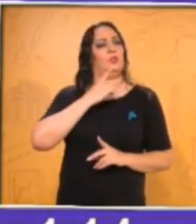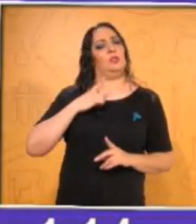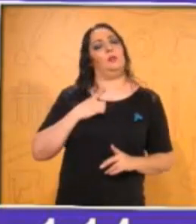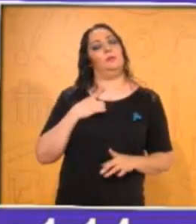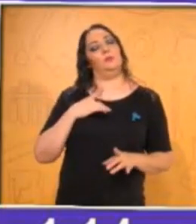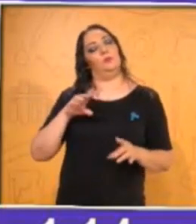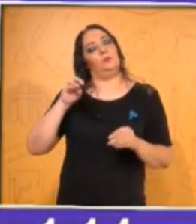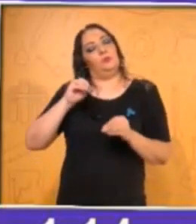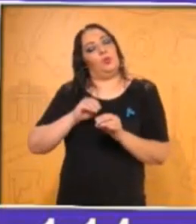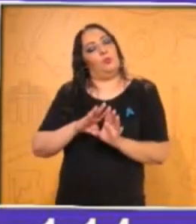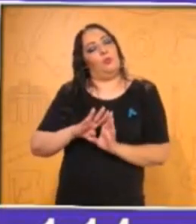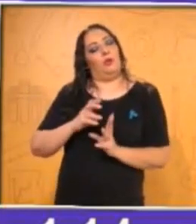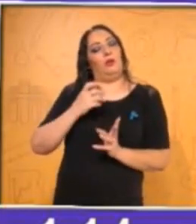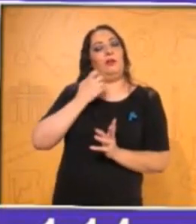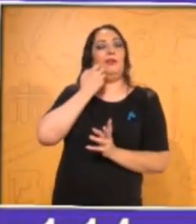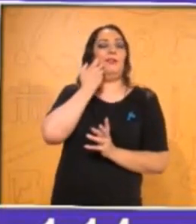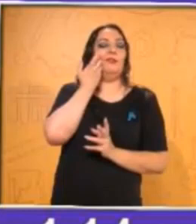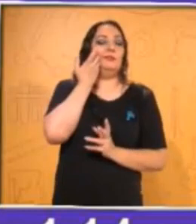sentido,